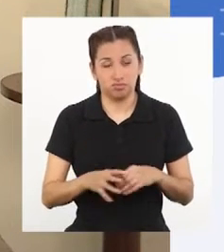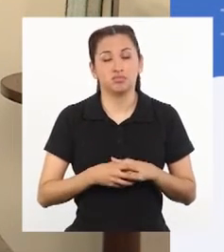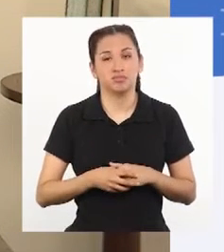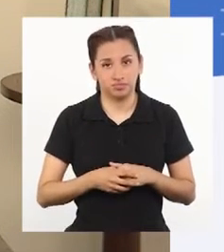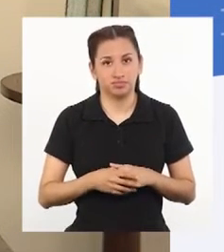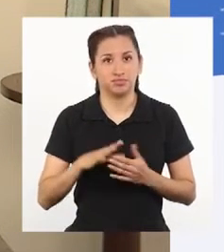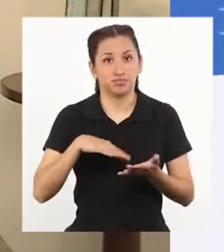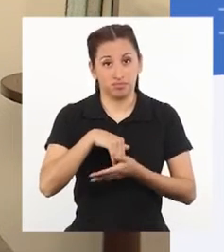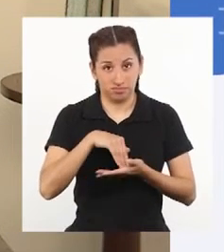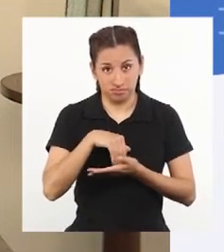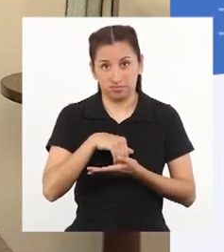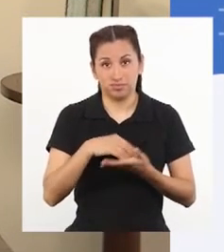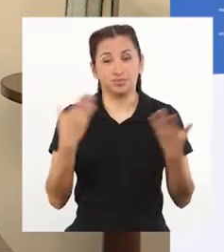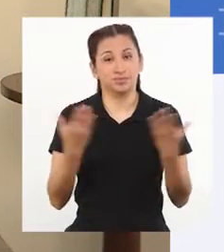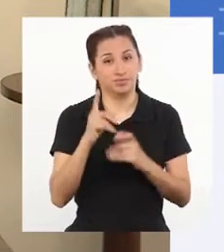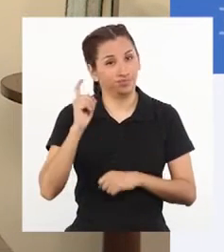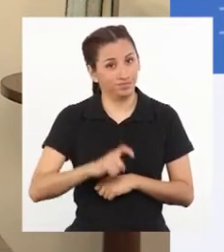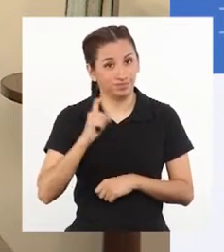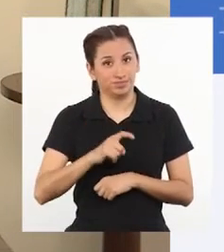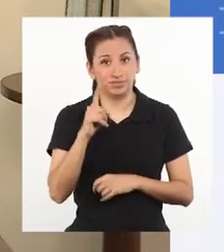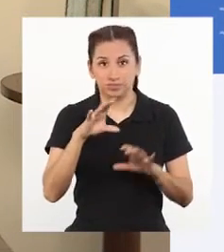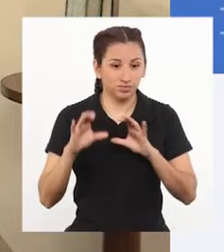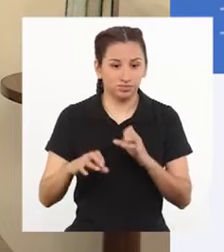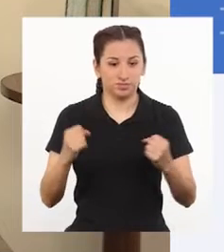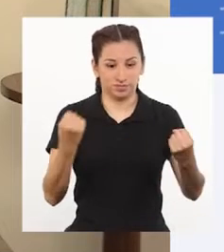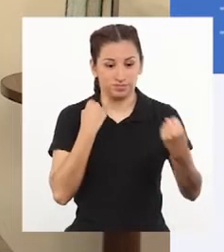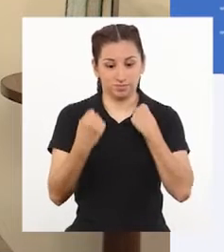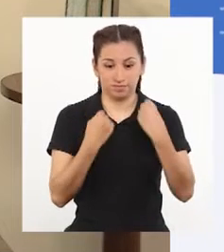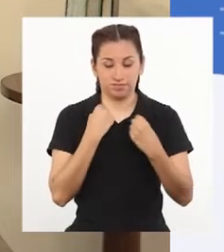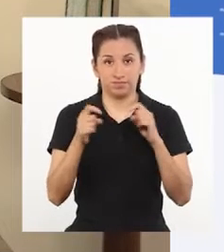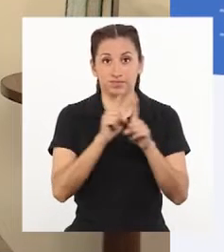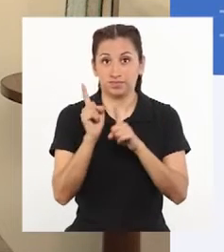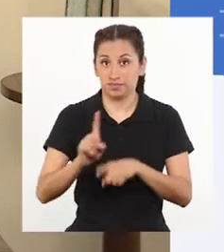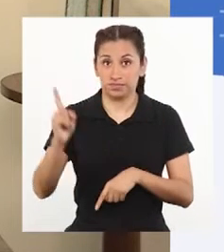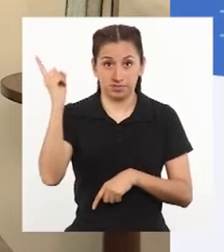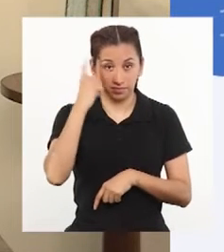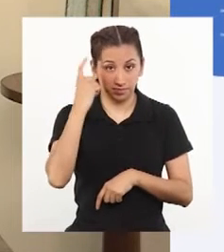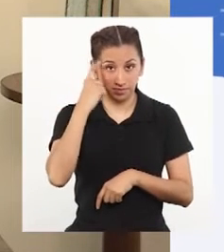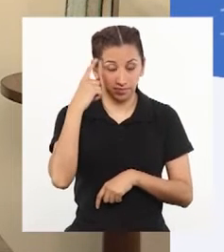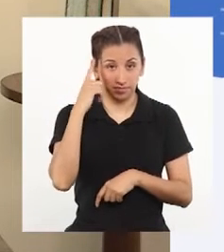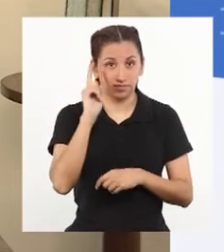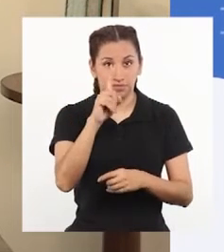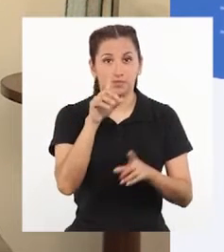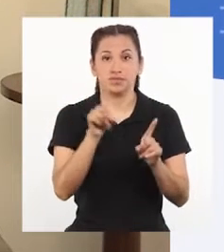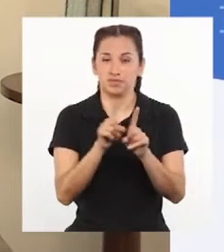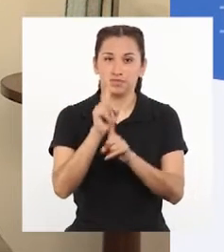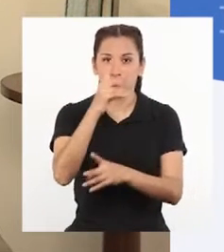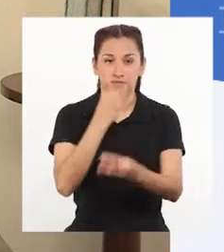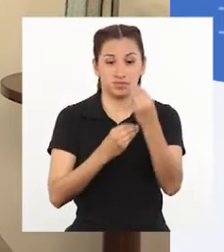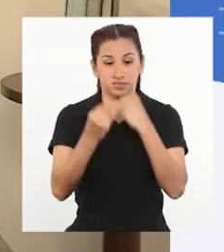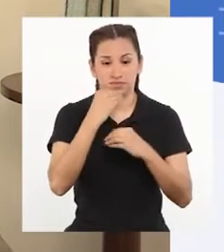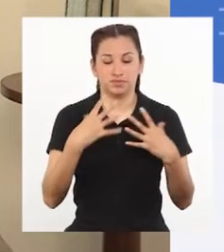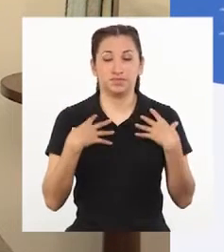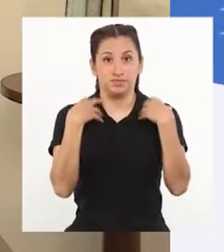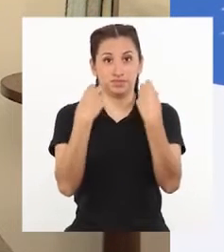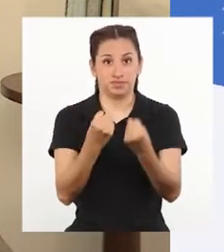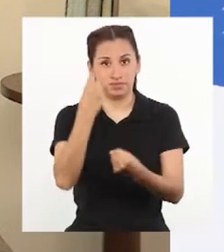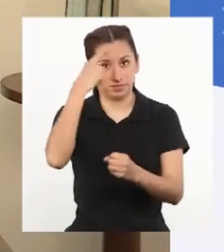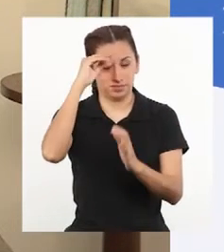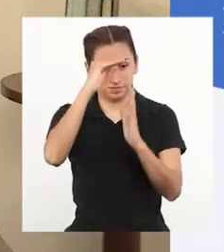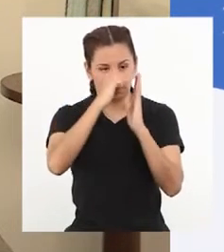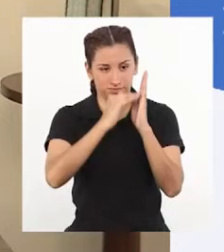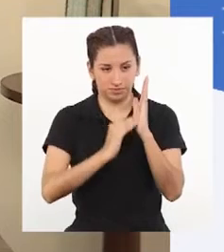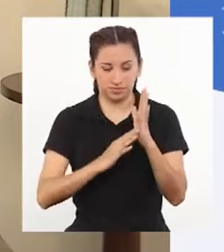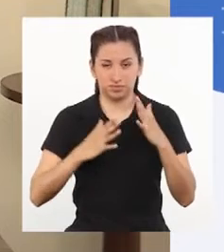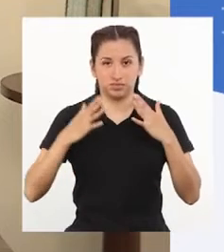perdiendo nitidez. Por eso es necesario realizar actividades físicas y mentales y llevar una alimentación sana